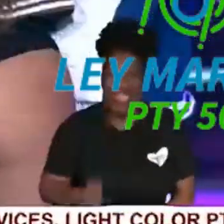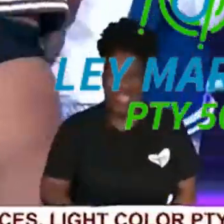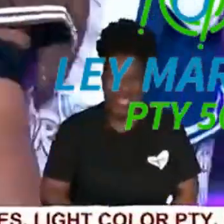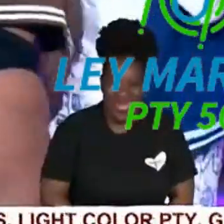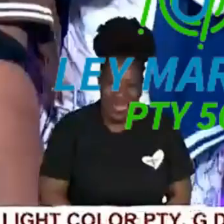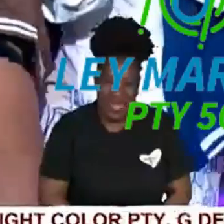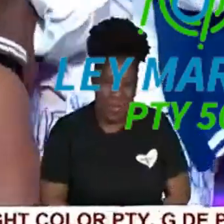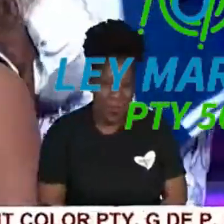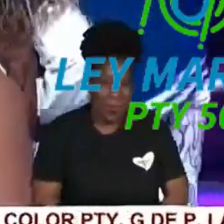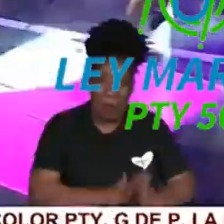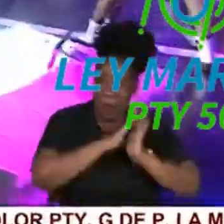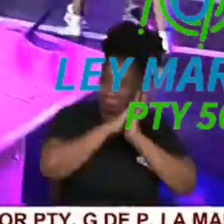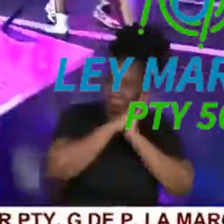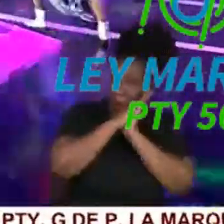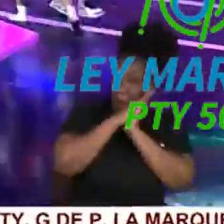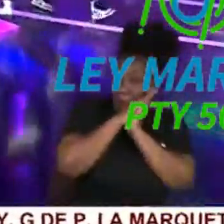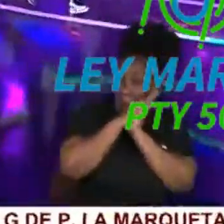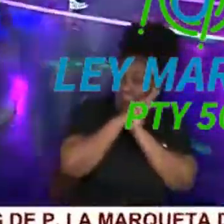duro. ¿Cómo?